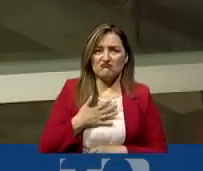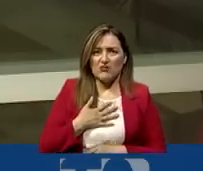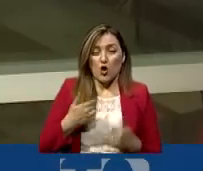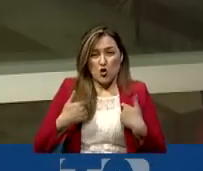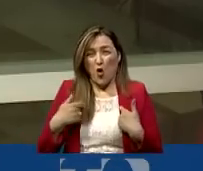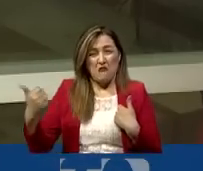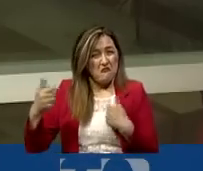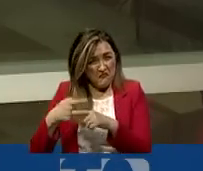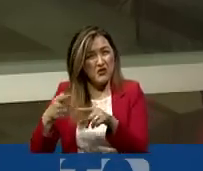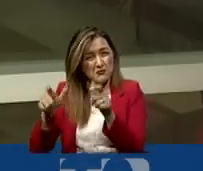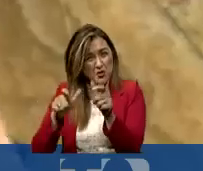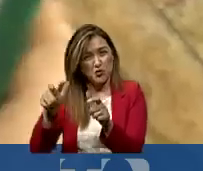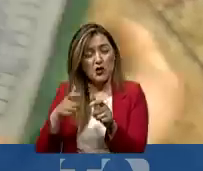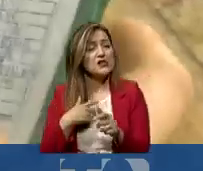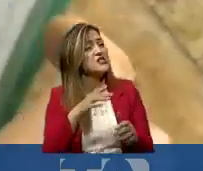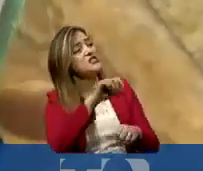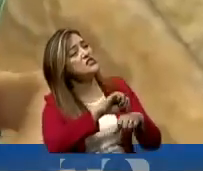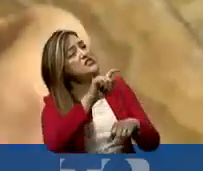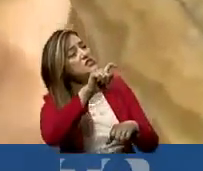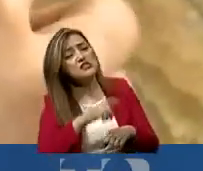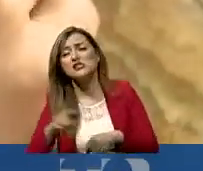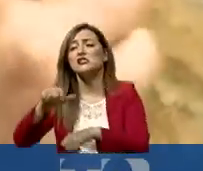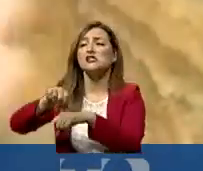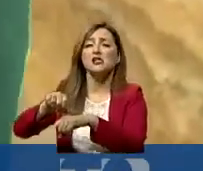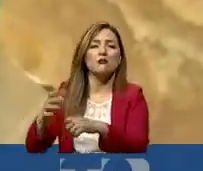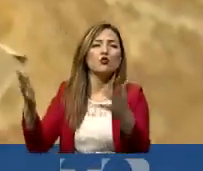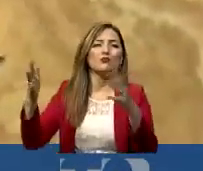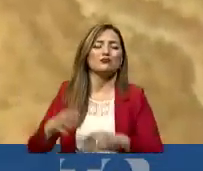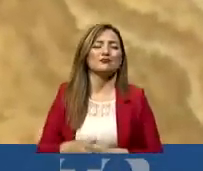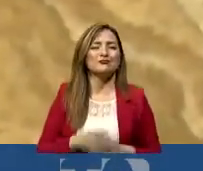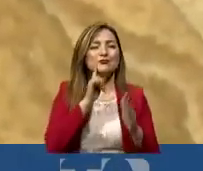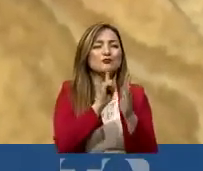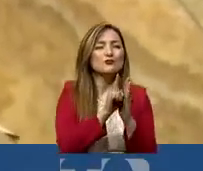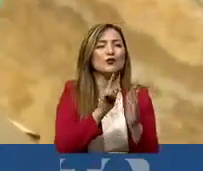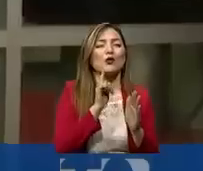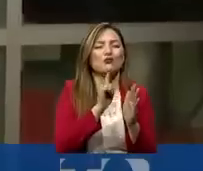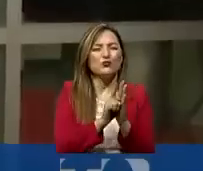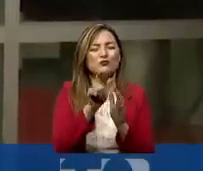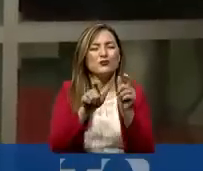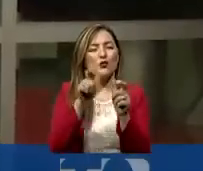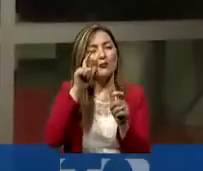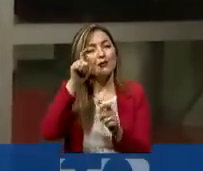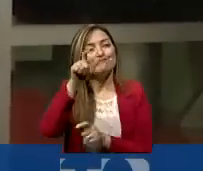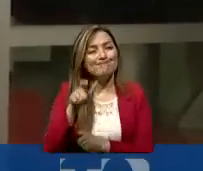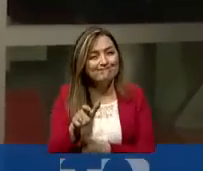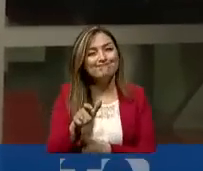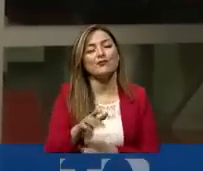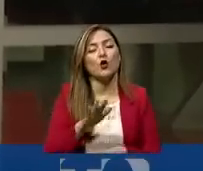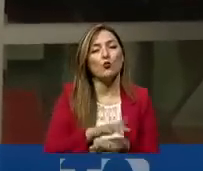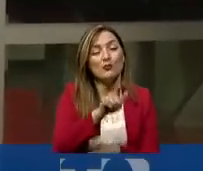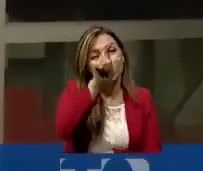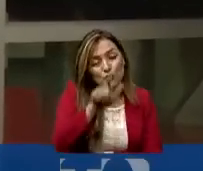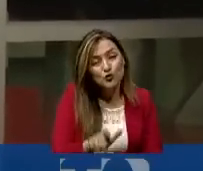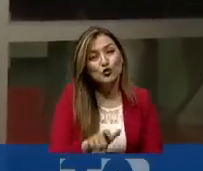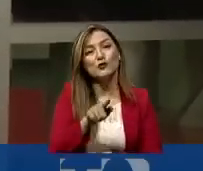no hay medicamento en los hospitales. La denuncia contra el presunto responsable del accidente fue presentada en la fiscalía y de ser declarado